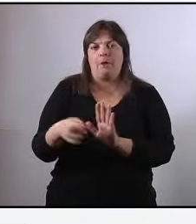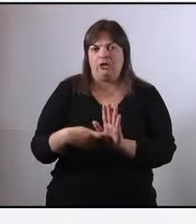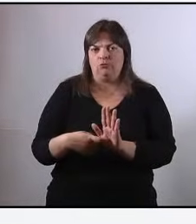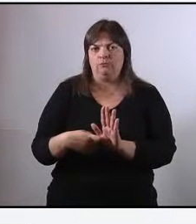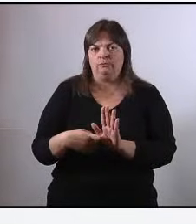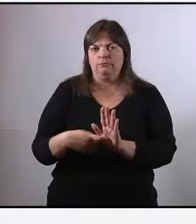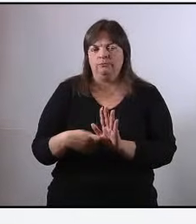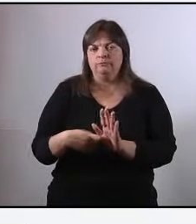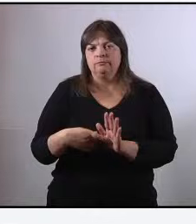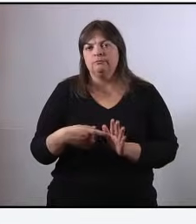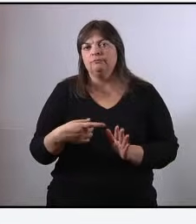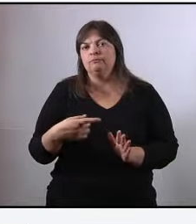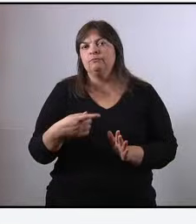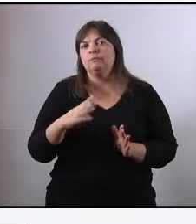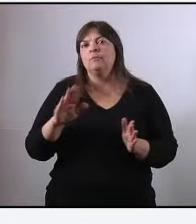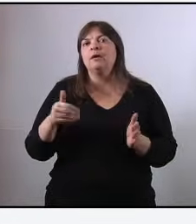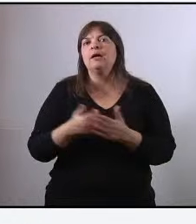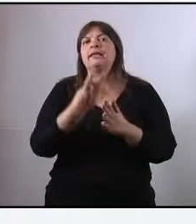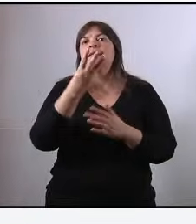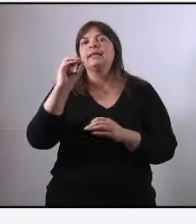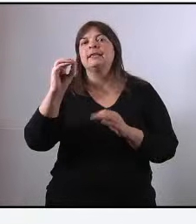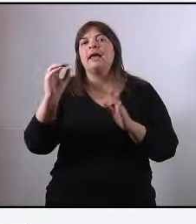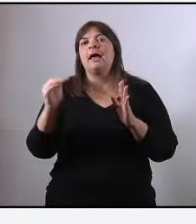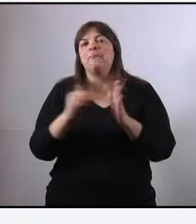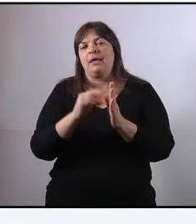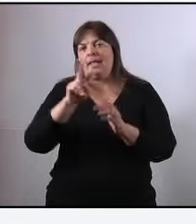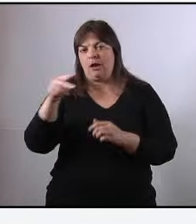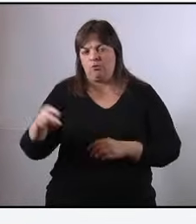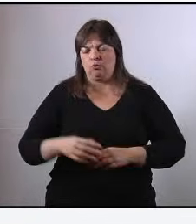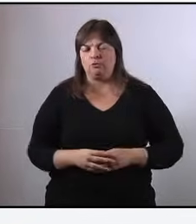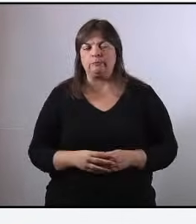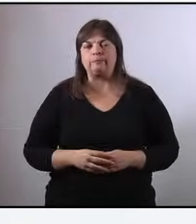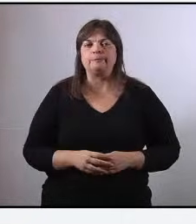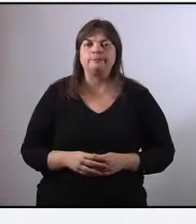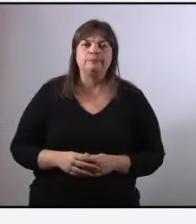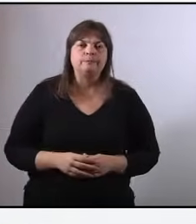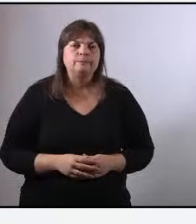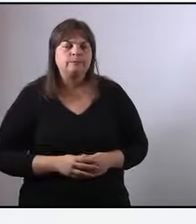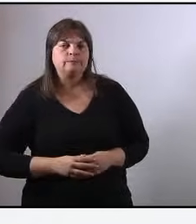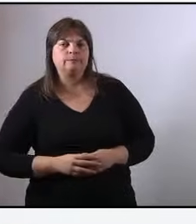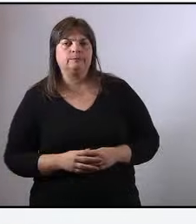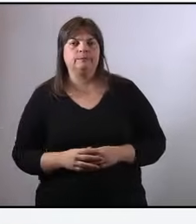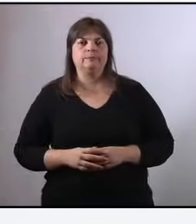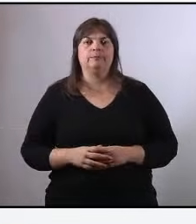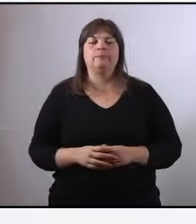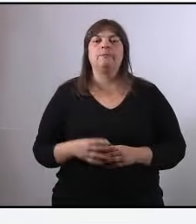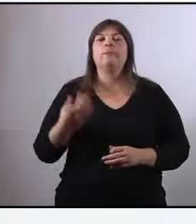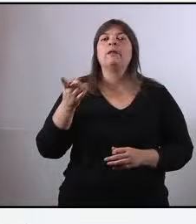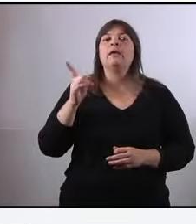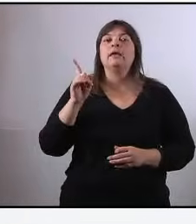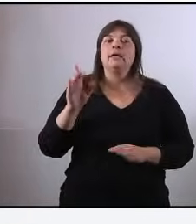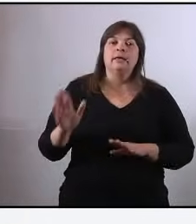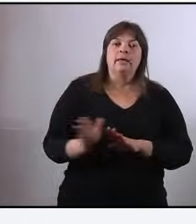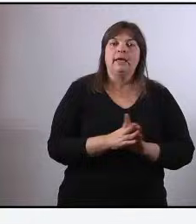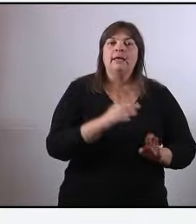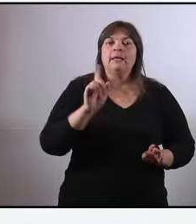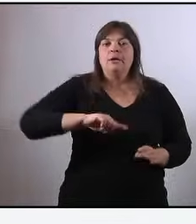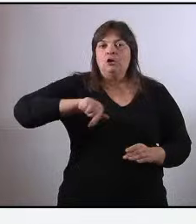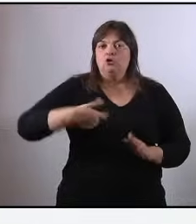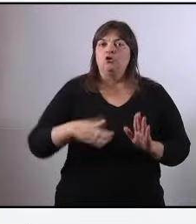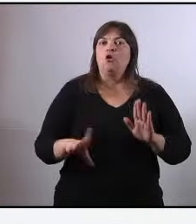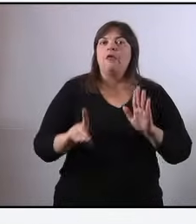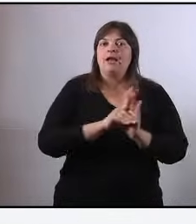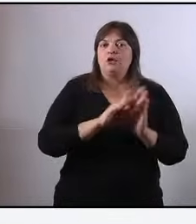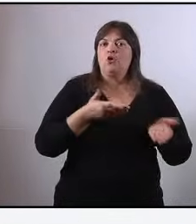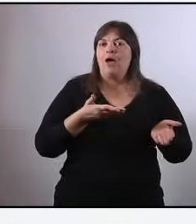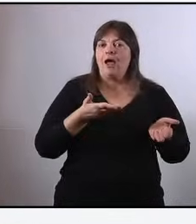con ayudas de 30.000 euros. También hemos aprobado el decreto de